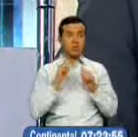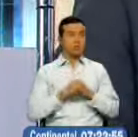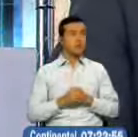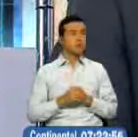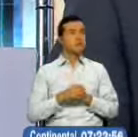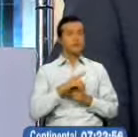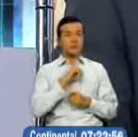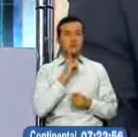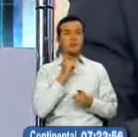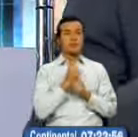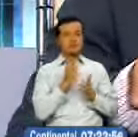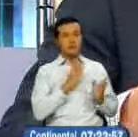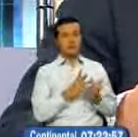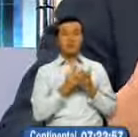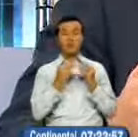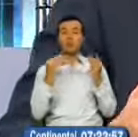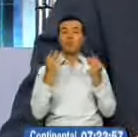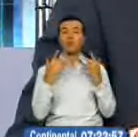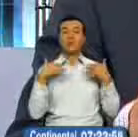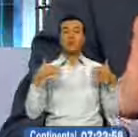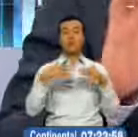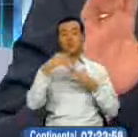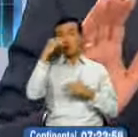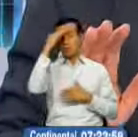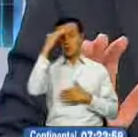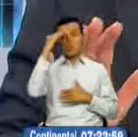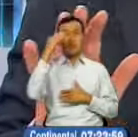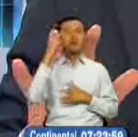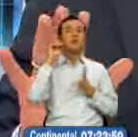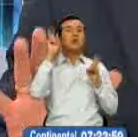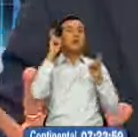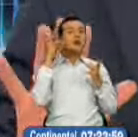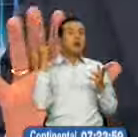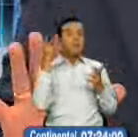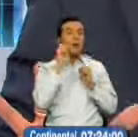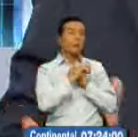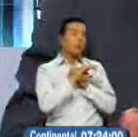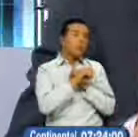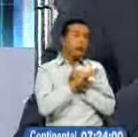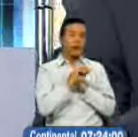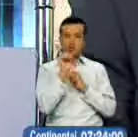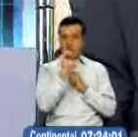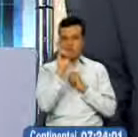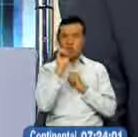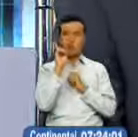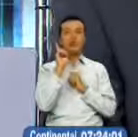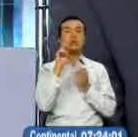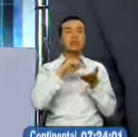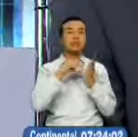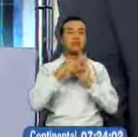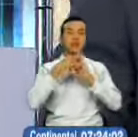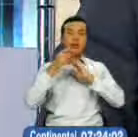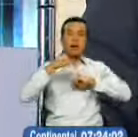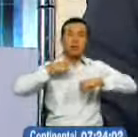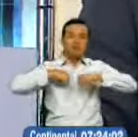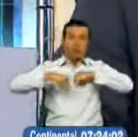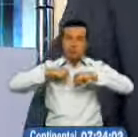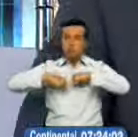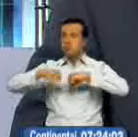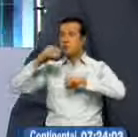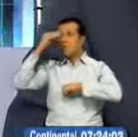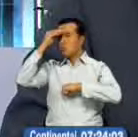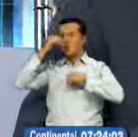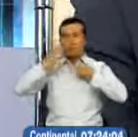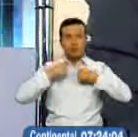y realmente grandes campañas educativas, que no me refiero solo a campañas publicitarias, por cierto, campañas educativas. A